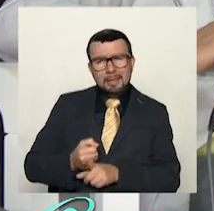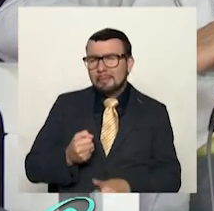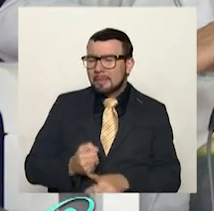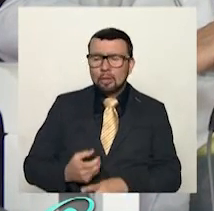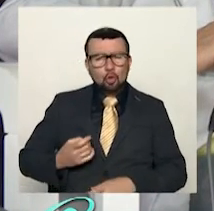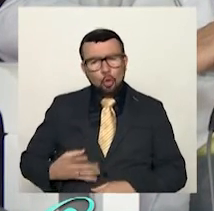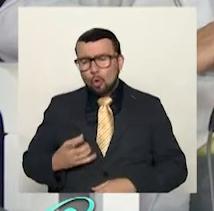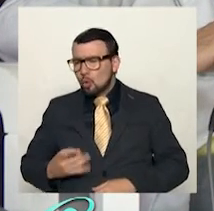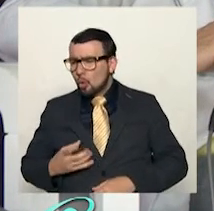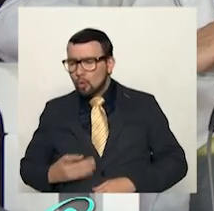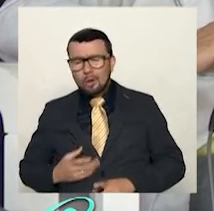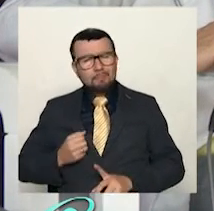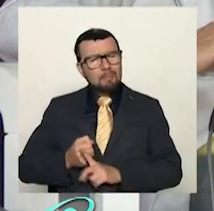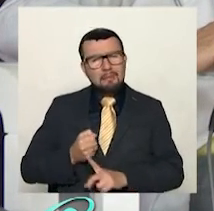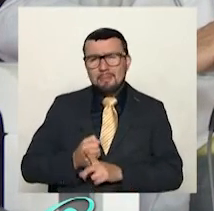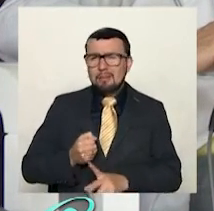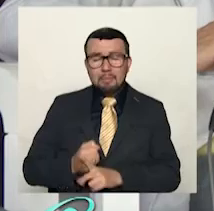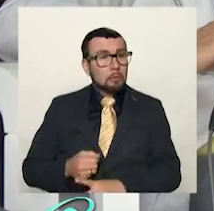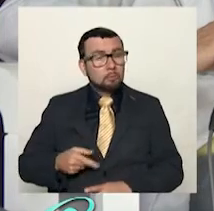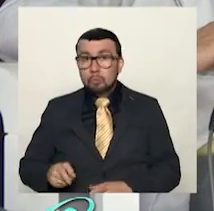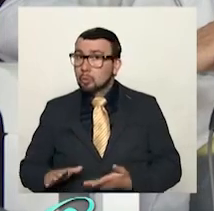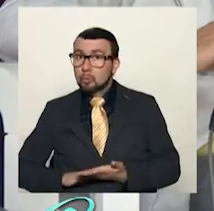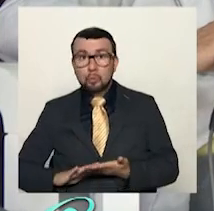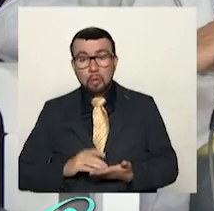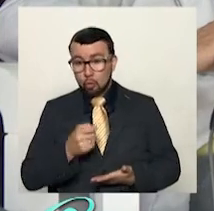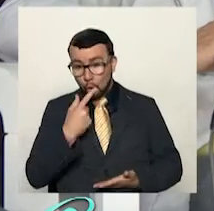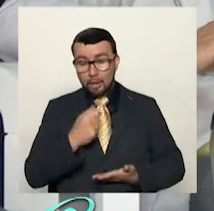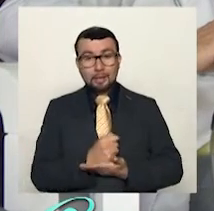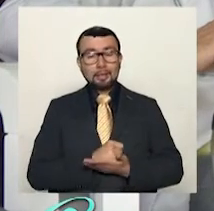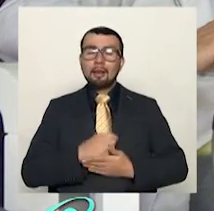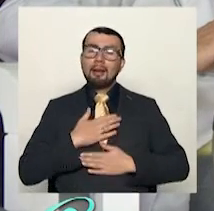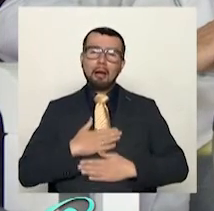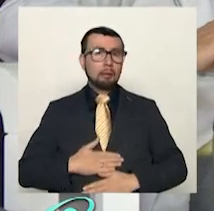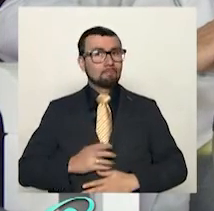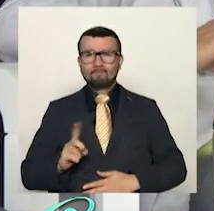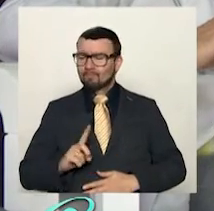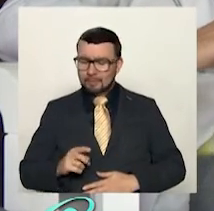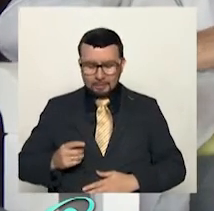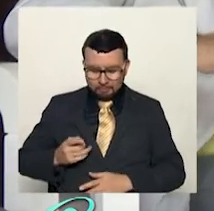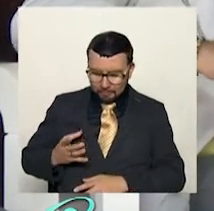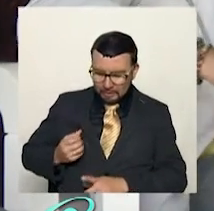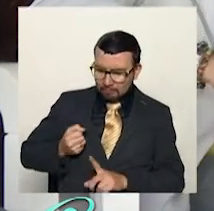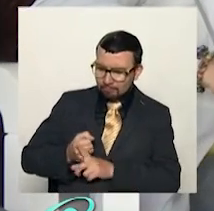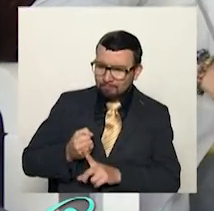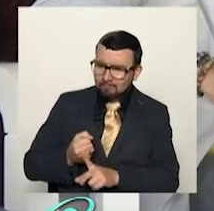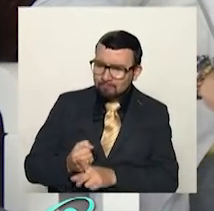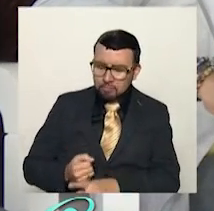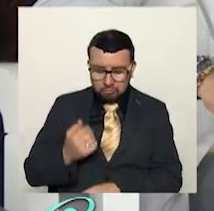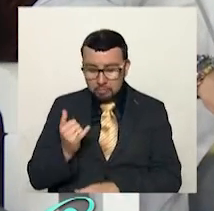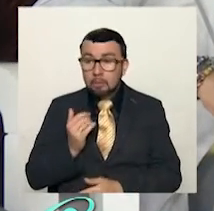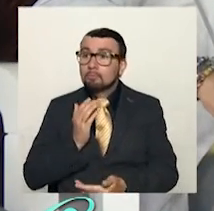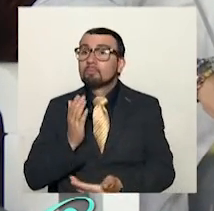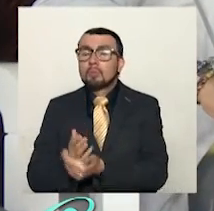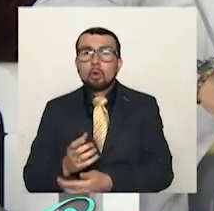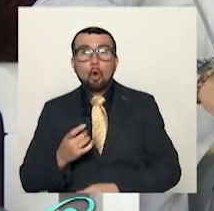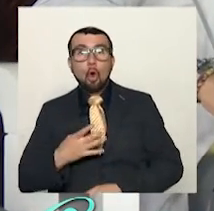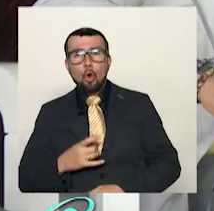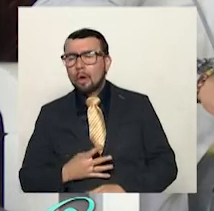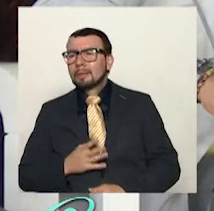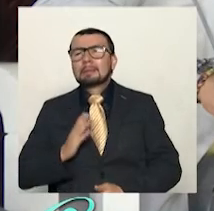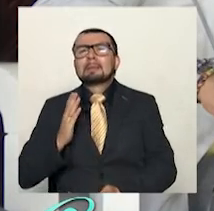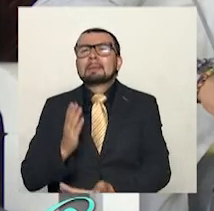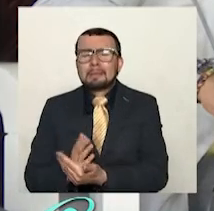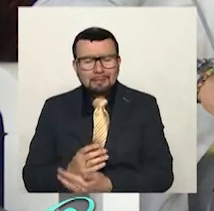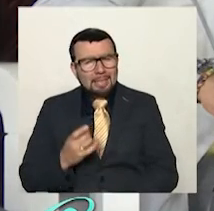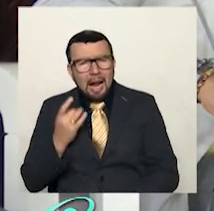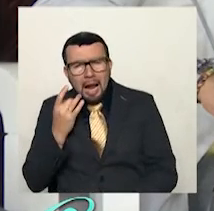más agudo, intenso, generalmente no mejora tan fácil con los analgésicos y el paciente generalmente consulta directamente a urgencias porque es un dolor severo,